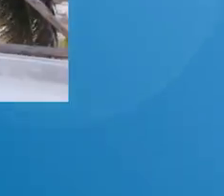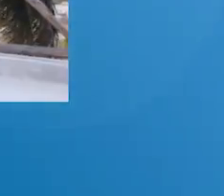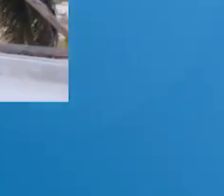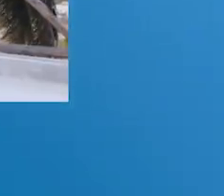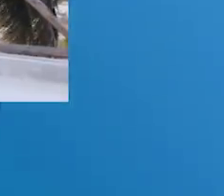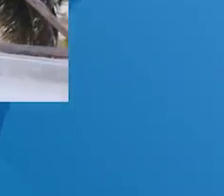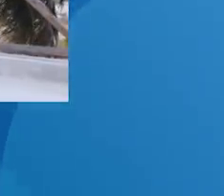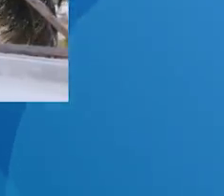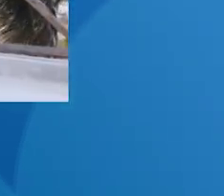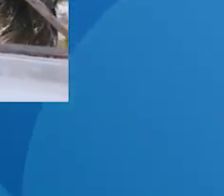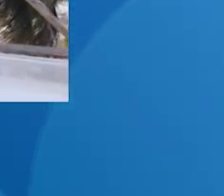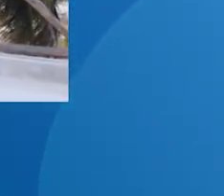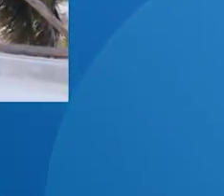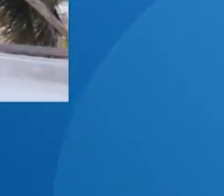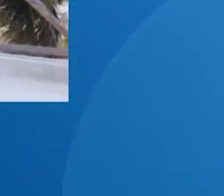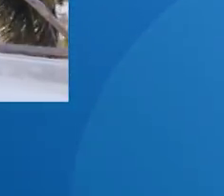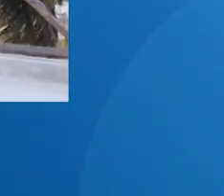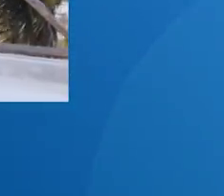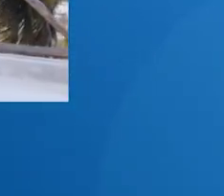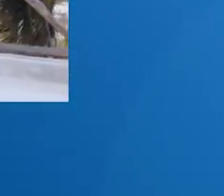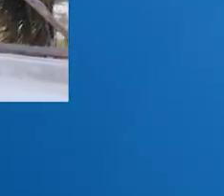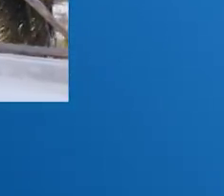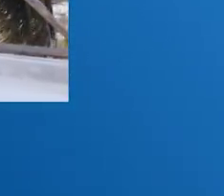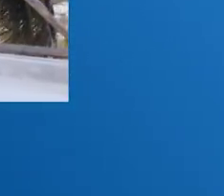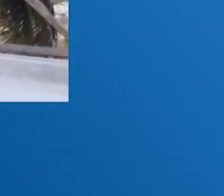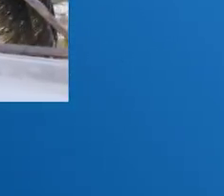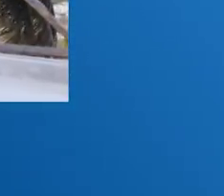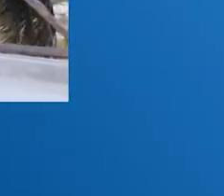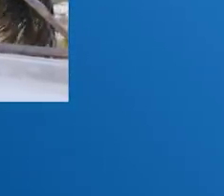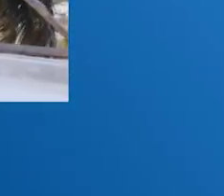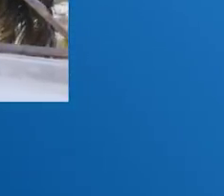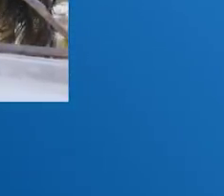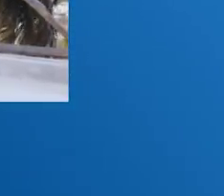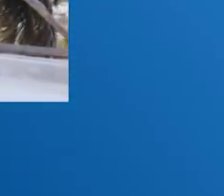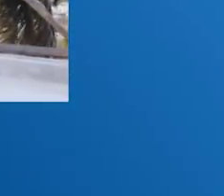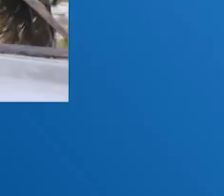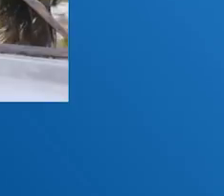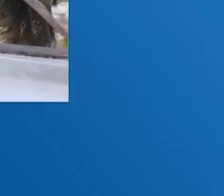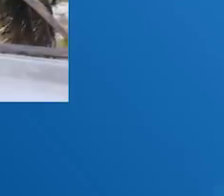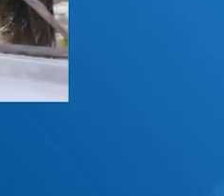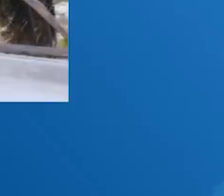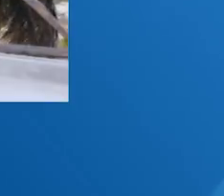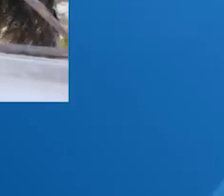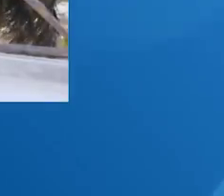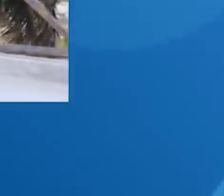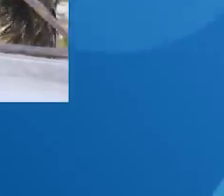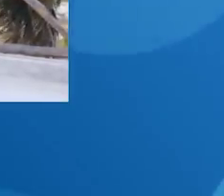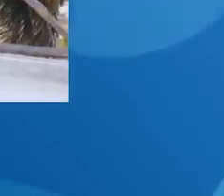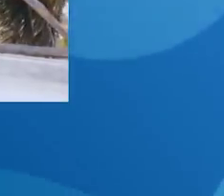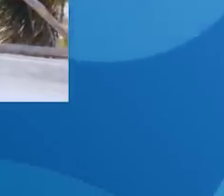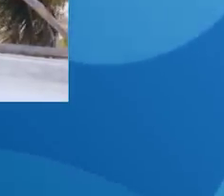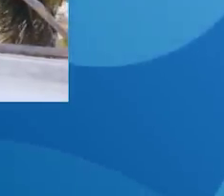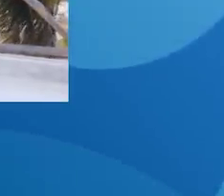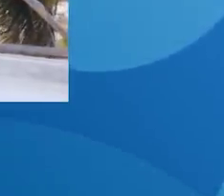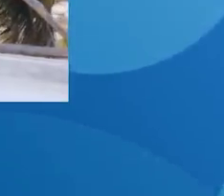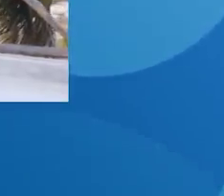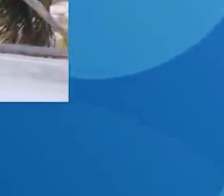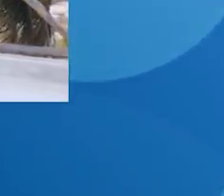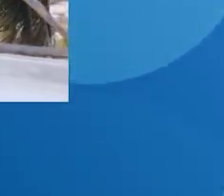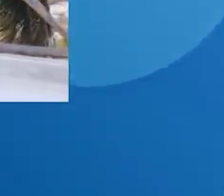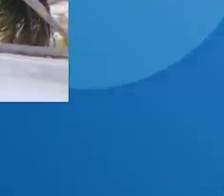3, 4, 5, 6, 7, 8. Ahora moviendo la cadera. Tenemos un invitado el día de